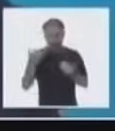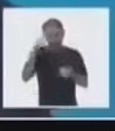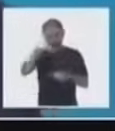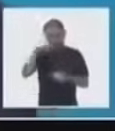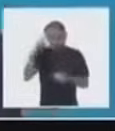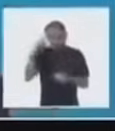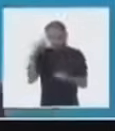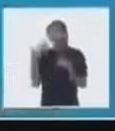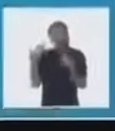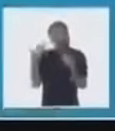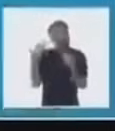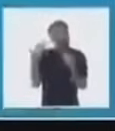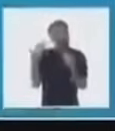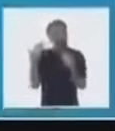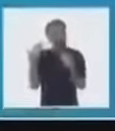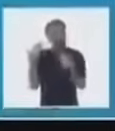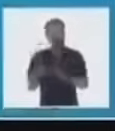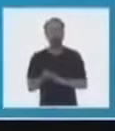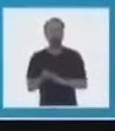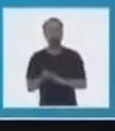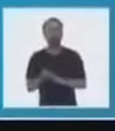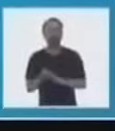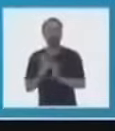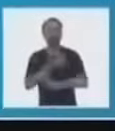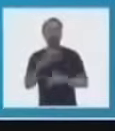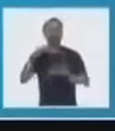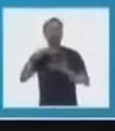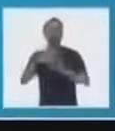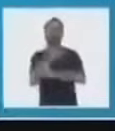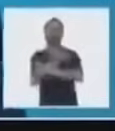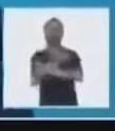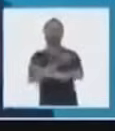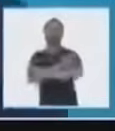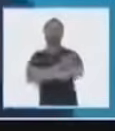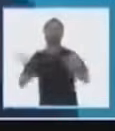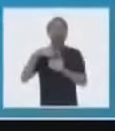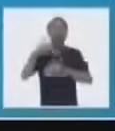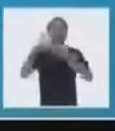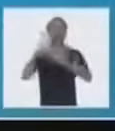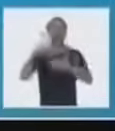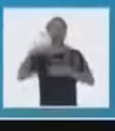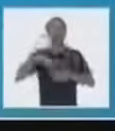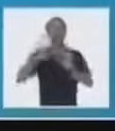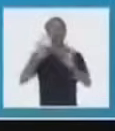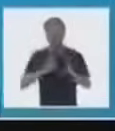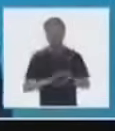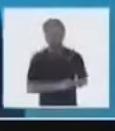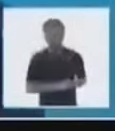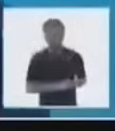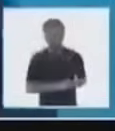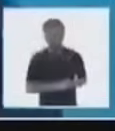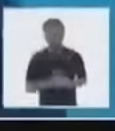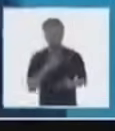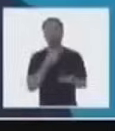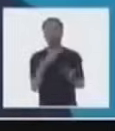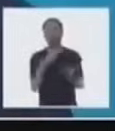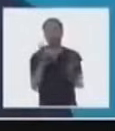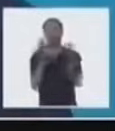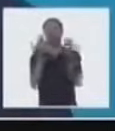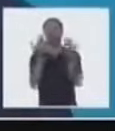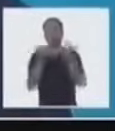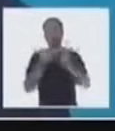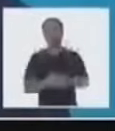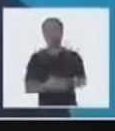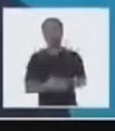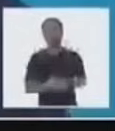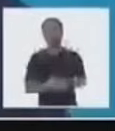año 2024? Dos cosas. Primero, los números de Massa fueron parciales, porque desde que está el gobierno de Alberto, efectivamente, nosotros votamos con